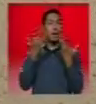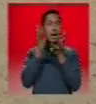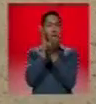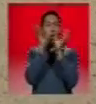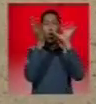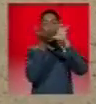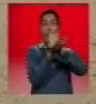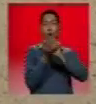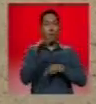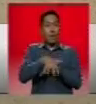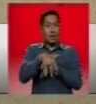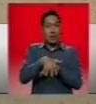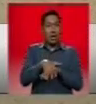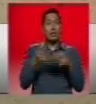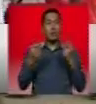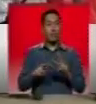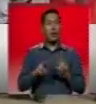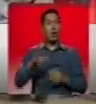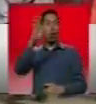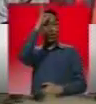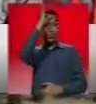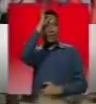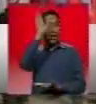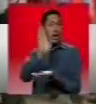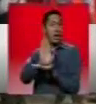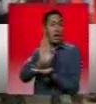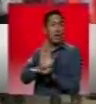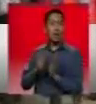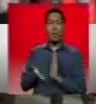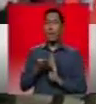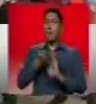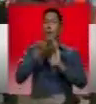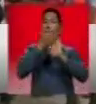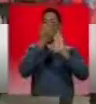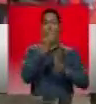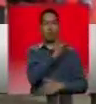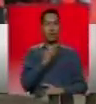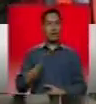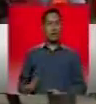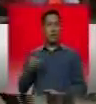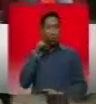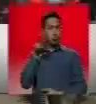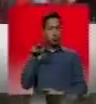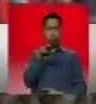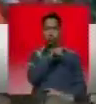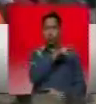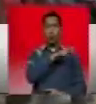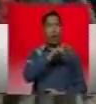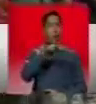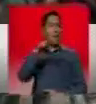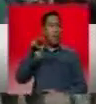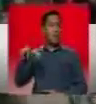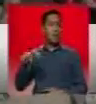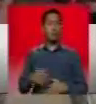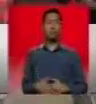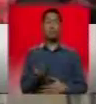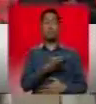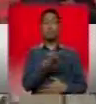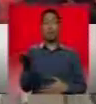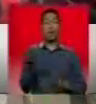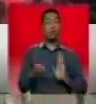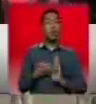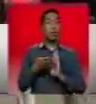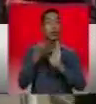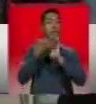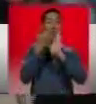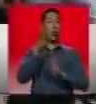conocer el avance de la obra del Hospital del IES. Durante el recorrido, el Ejecutivo comprobó el avance del 40% de la obra de